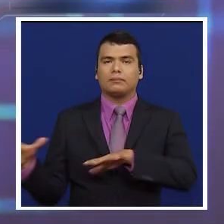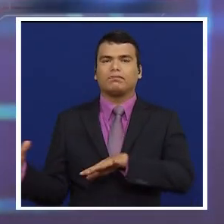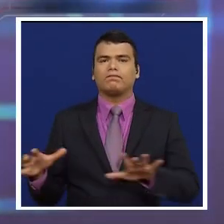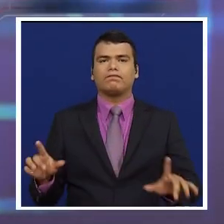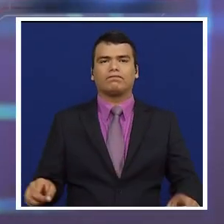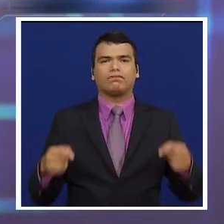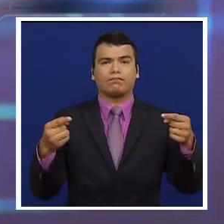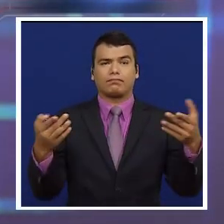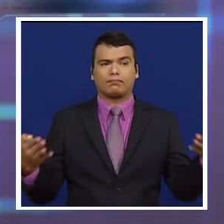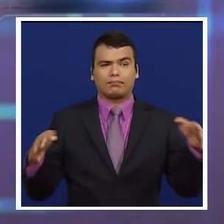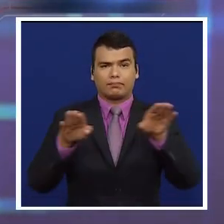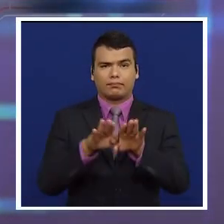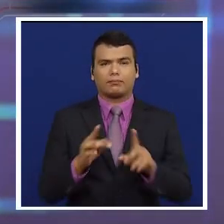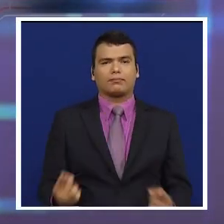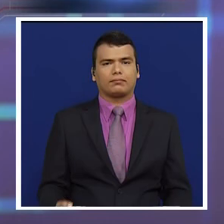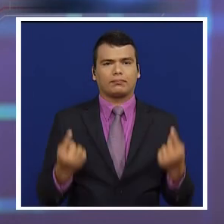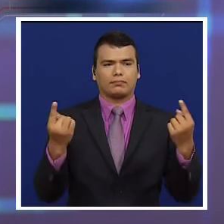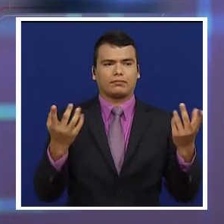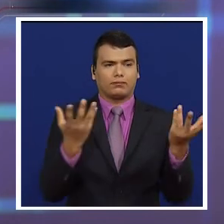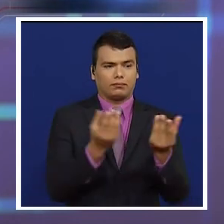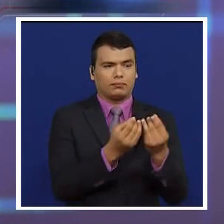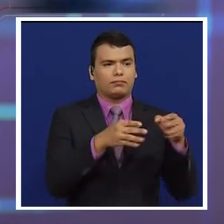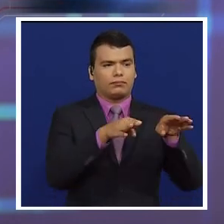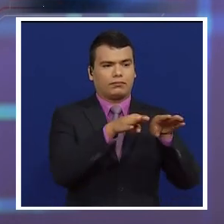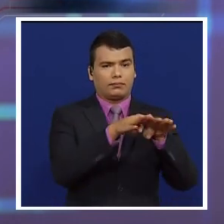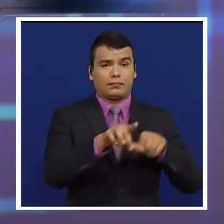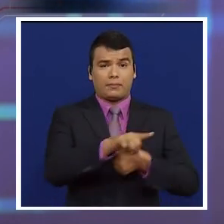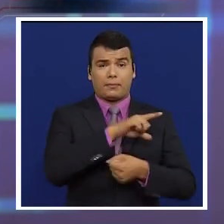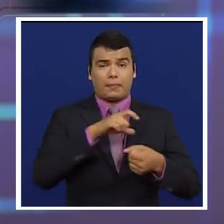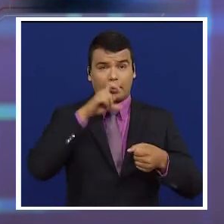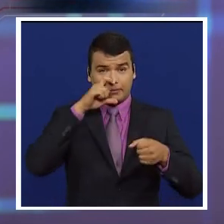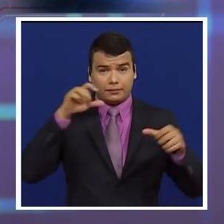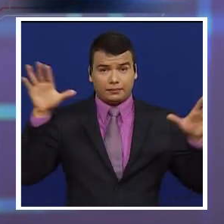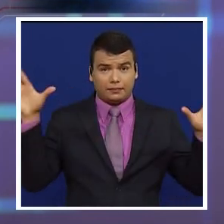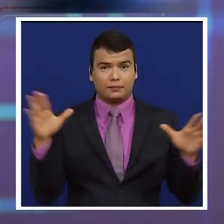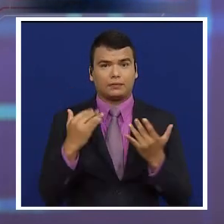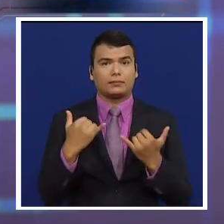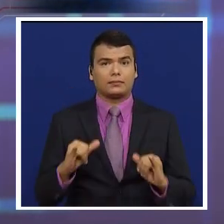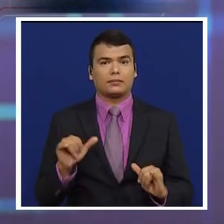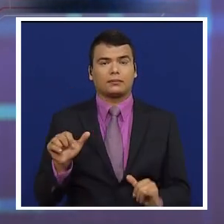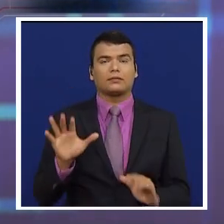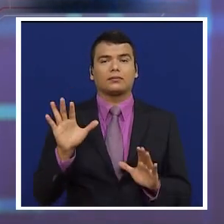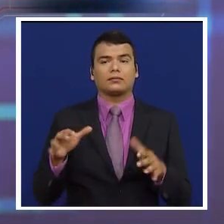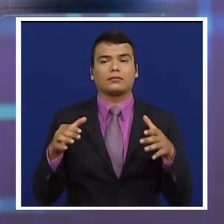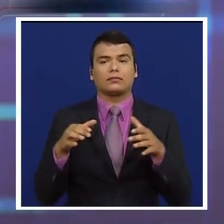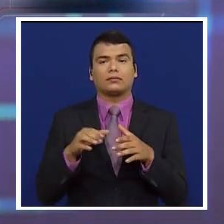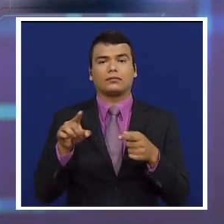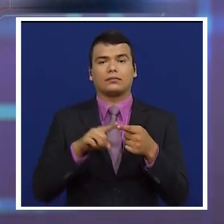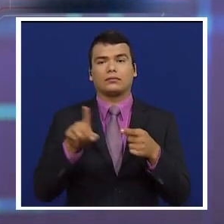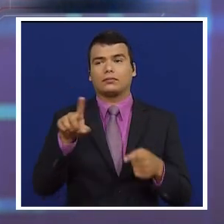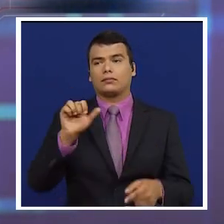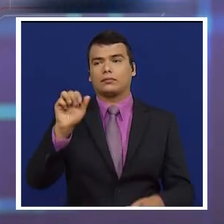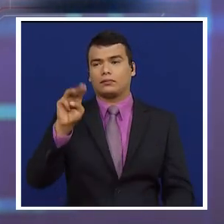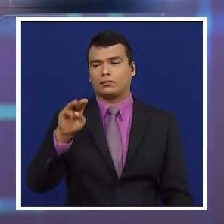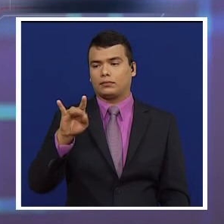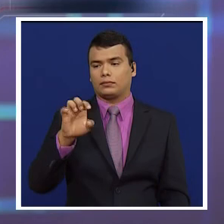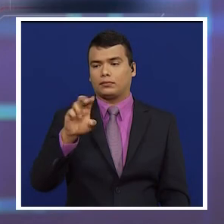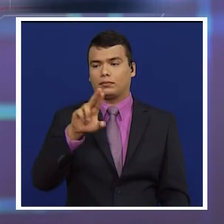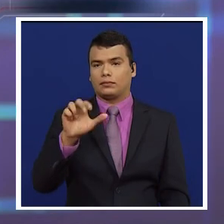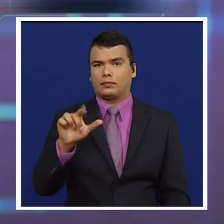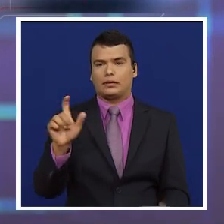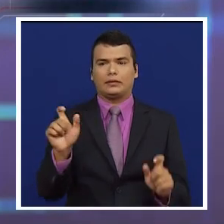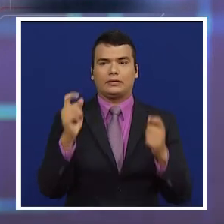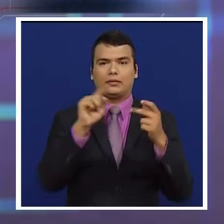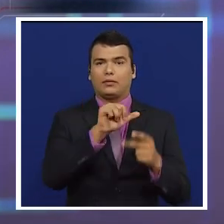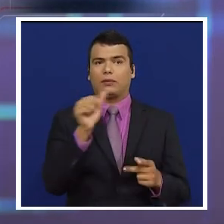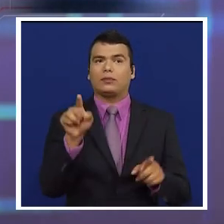el Deportivo Cali enfrentando a la Equidad en la Liga Águila. De los verdes se salvó el argentino Sambuesa y algunos quedaron en deuda con la